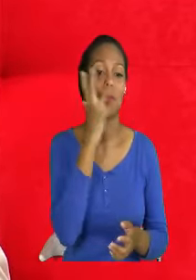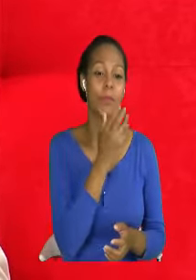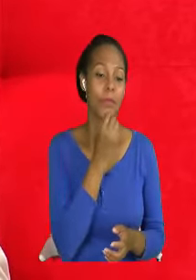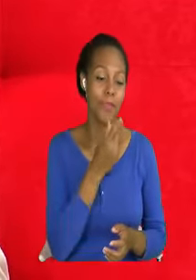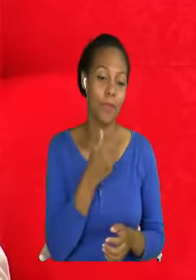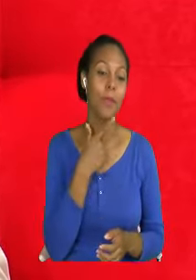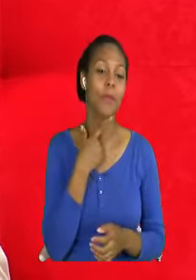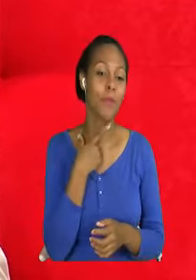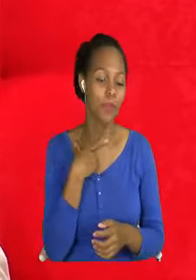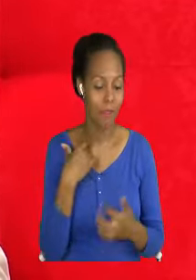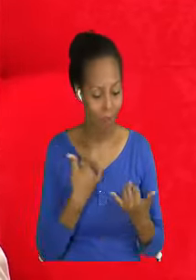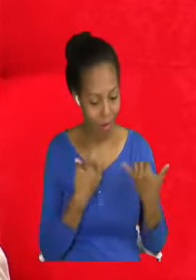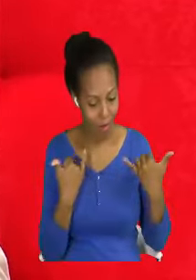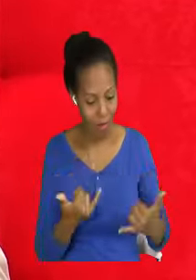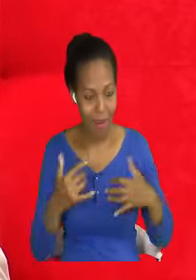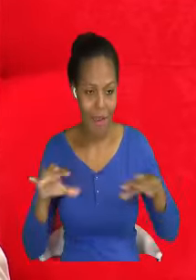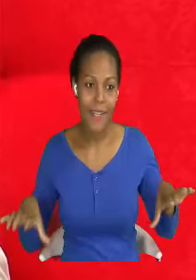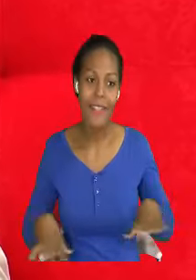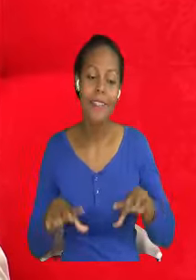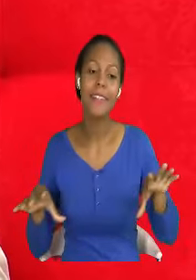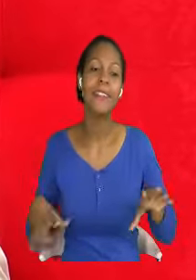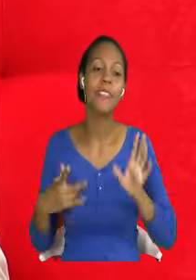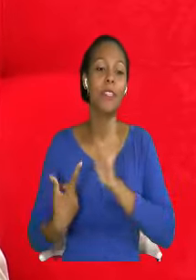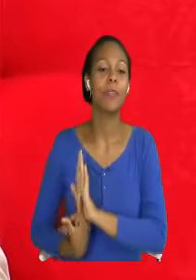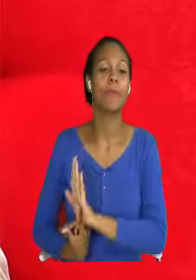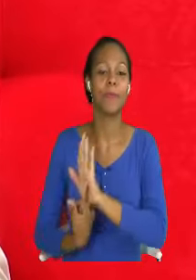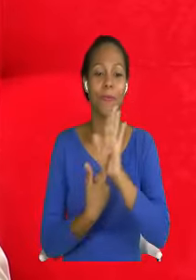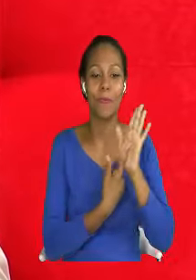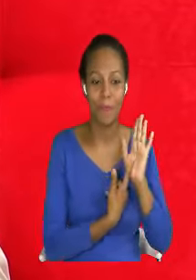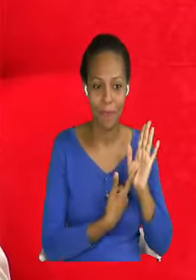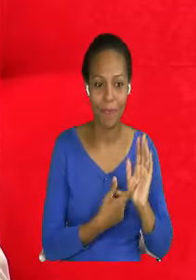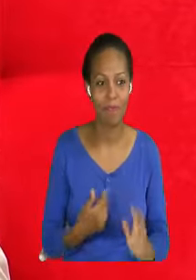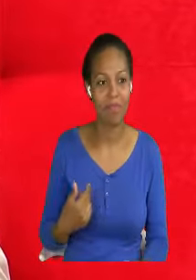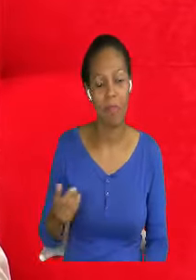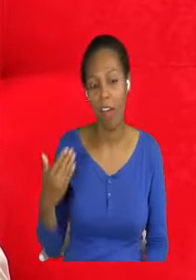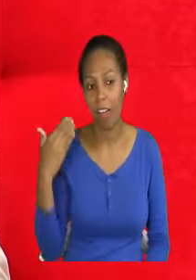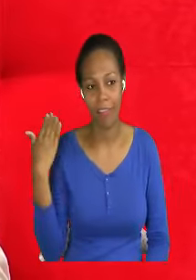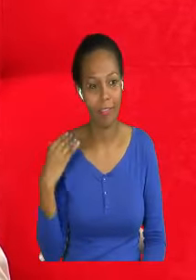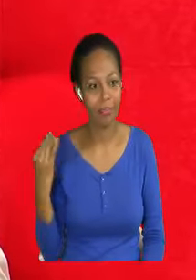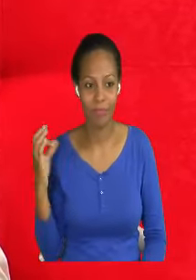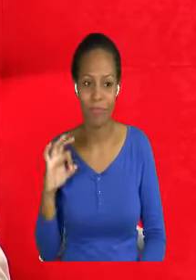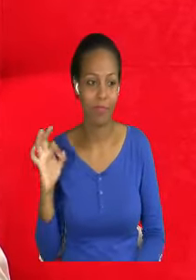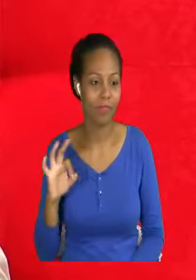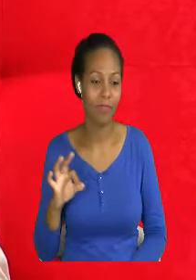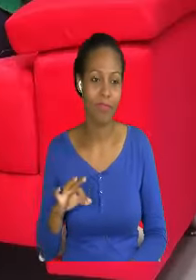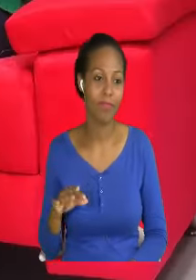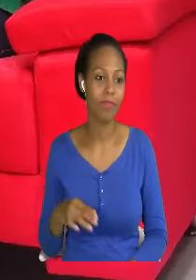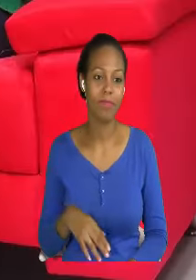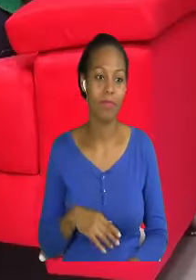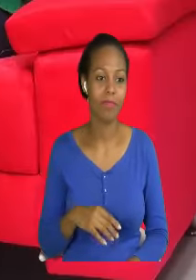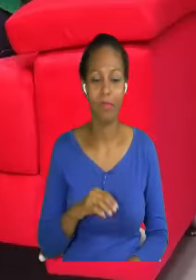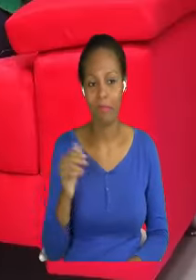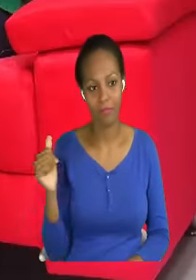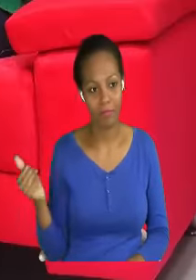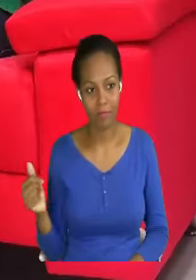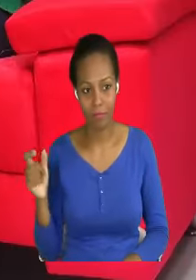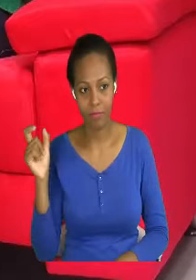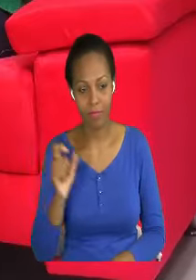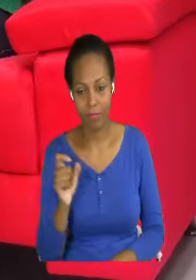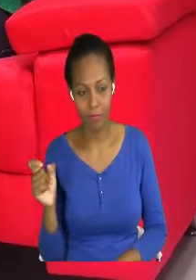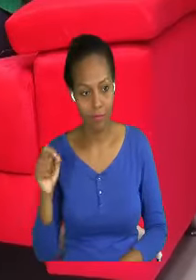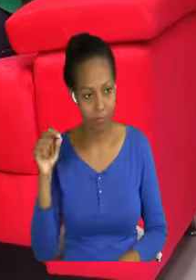haciendo, o lo que estamos lanzando en estos momentos, es algo que no lo habían hecho ninguno de los artistas que están